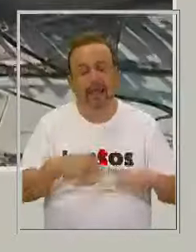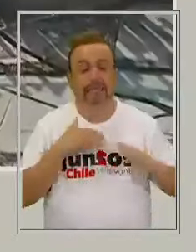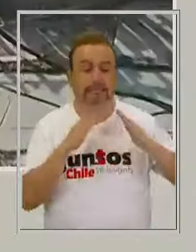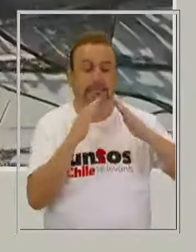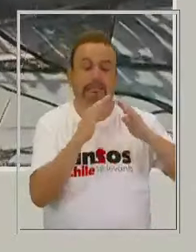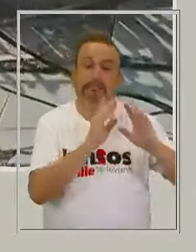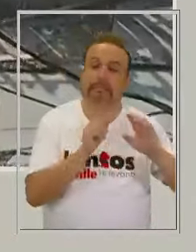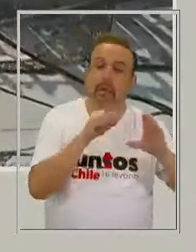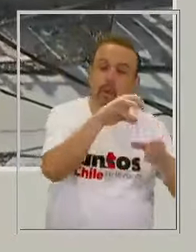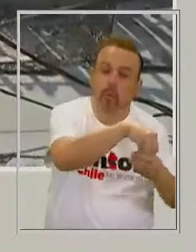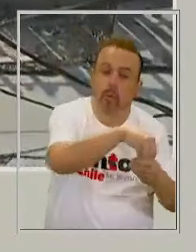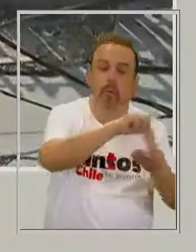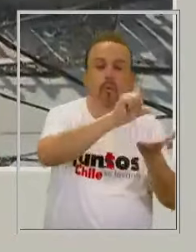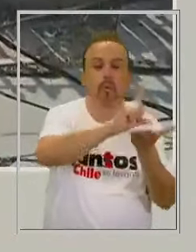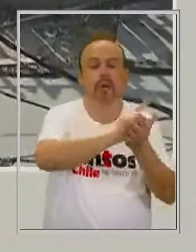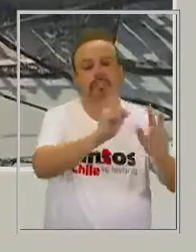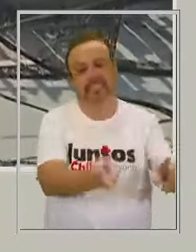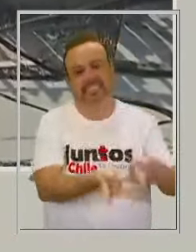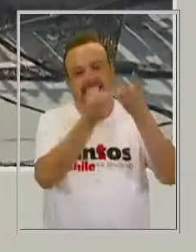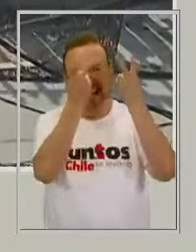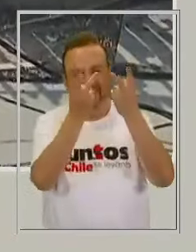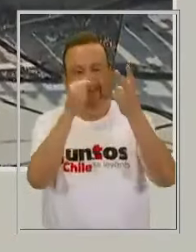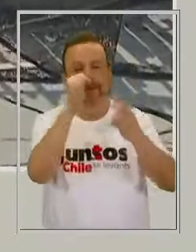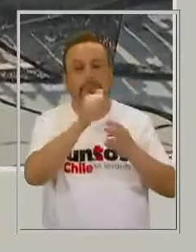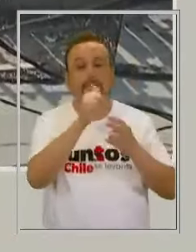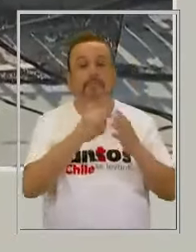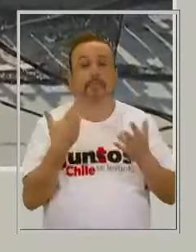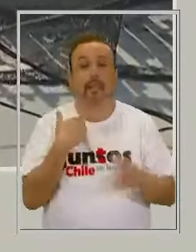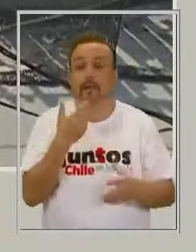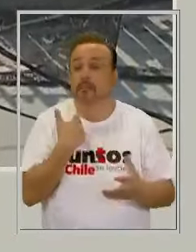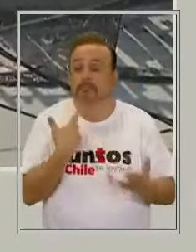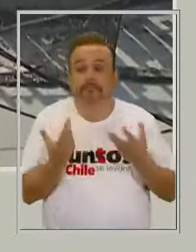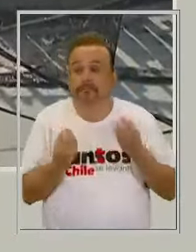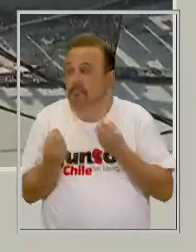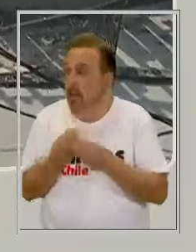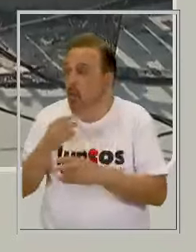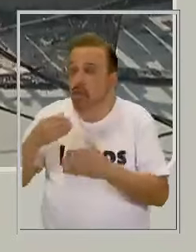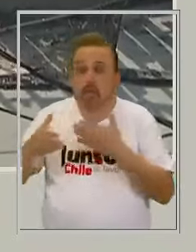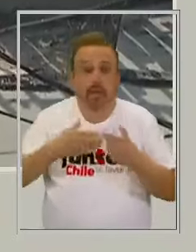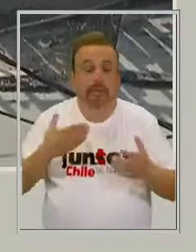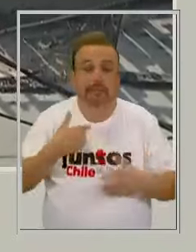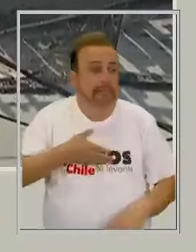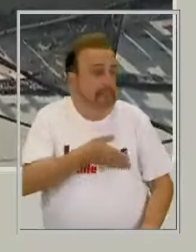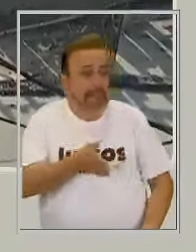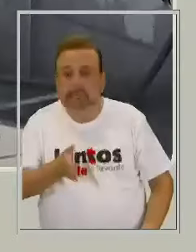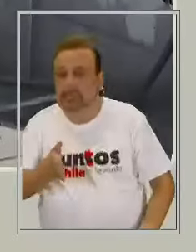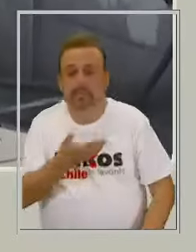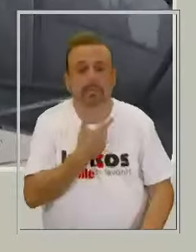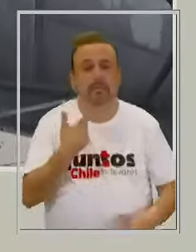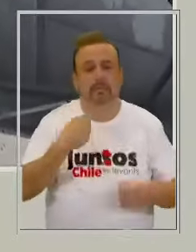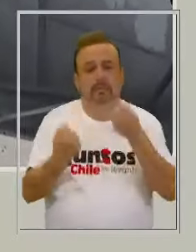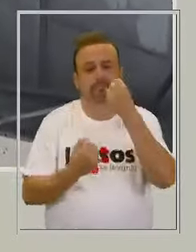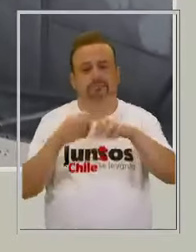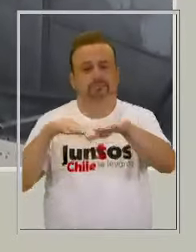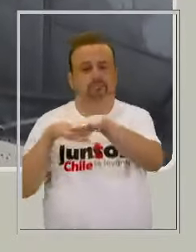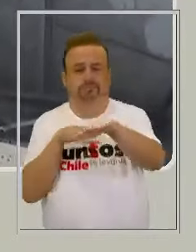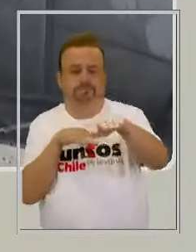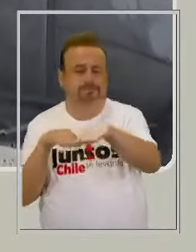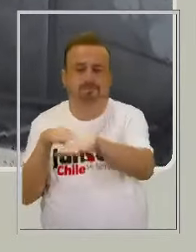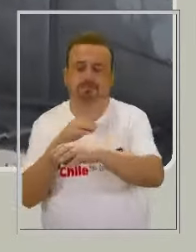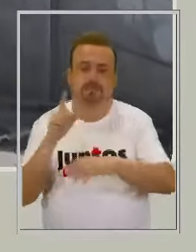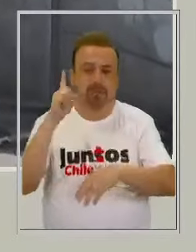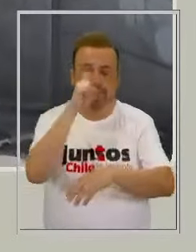refugiar. Estuvieron un momento ahí, trataron de salir de acá de la población, pero no se pudo porque no se podía salir tampoco, los vehículos estaban todos atravesados en el